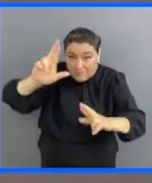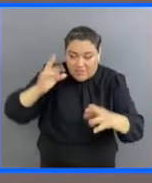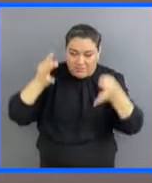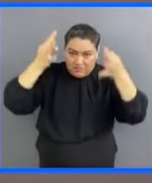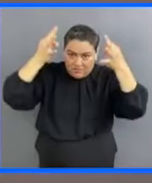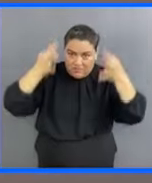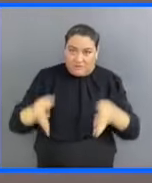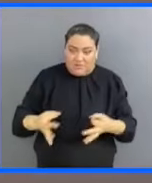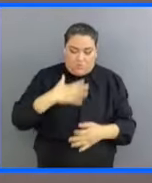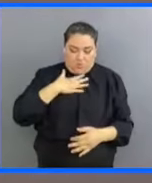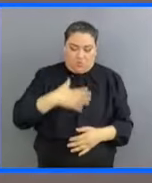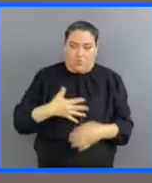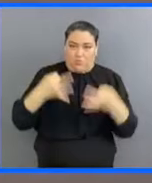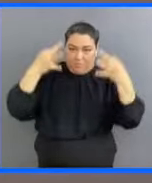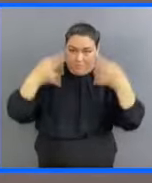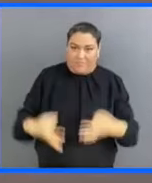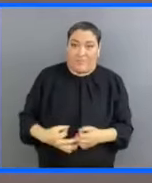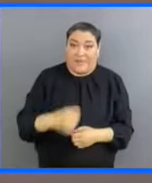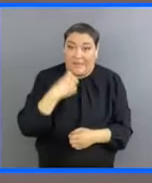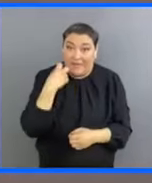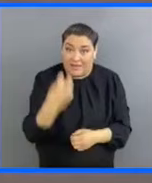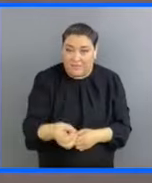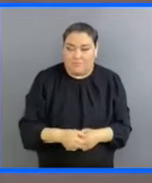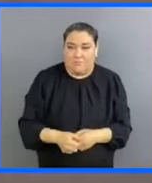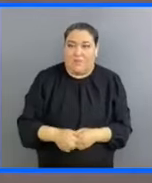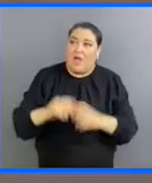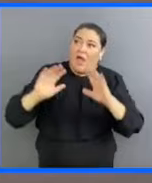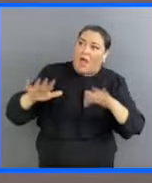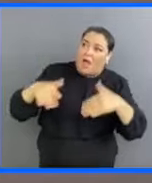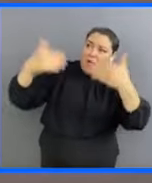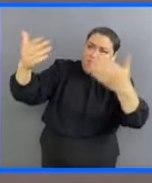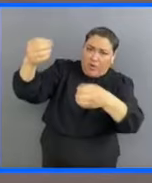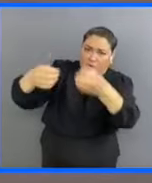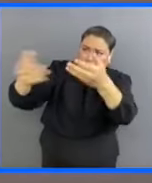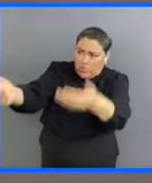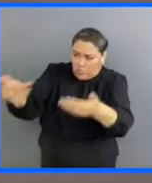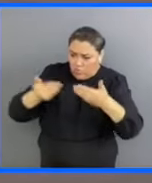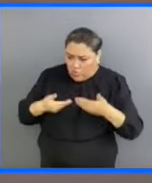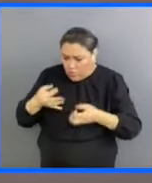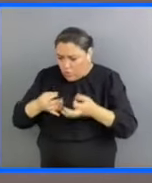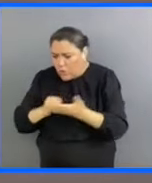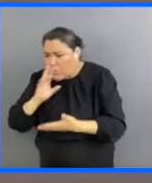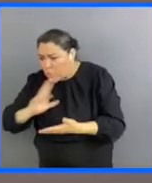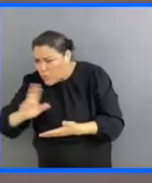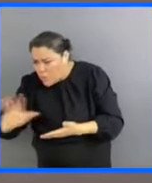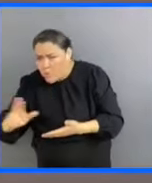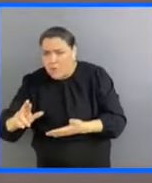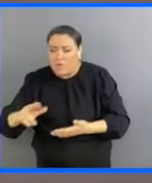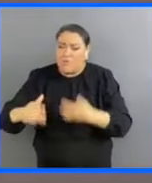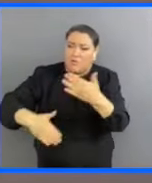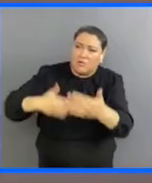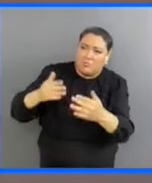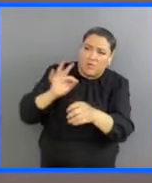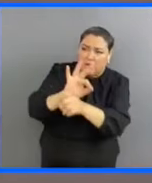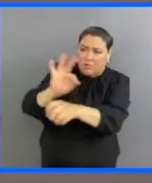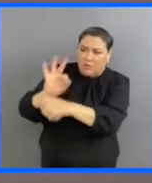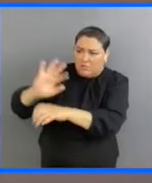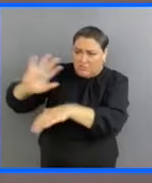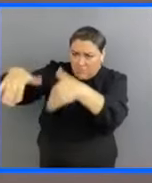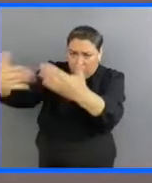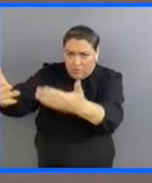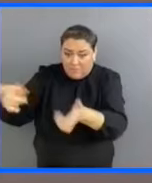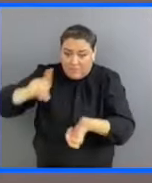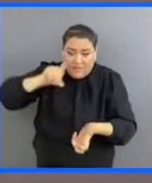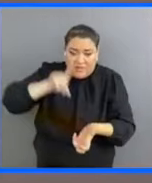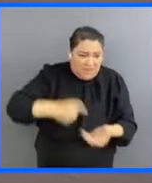justicia. No podemos nosotros atender los problemas de afuera, hacer justicia afuera, si aquí no